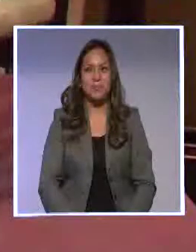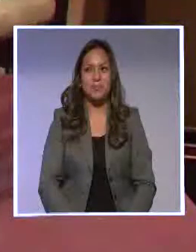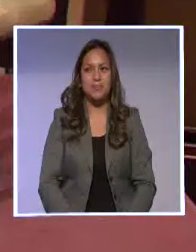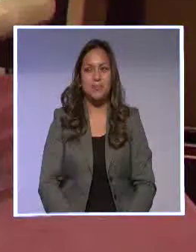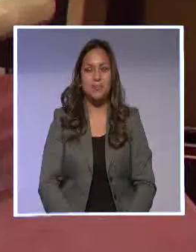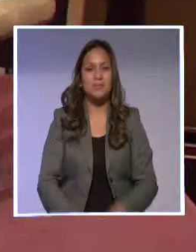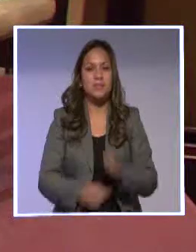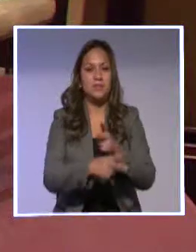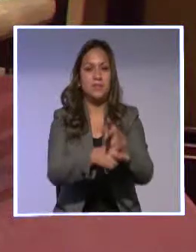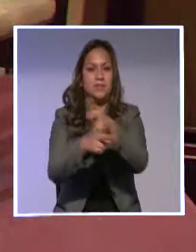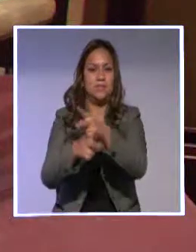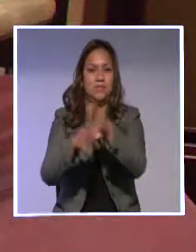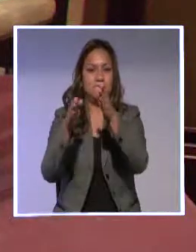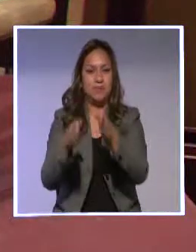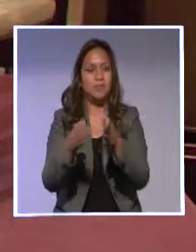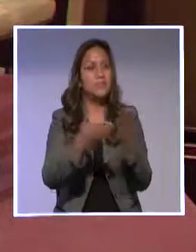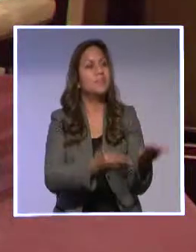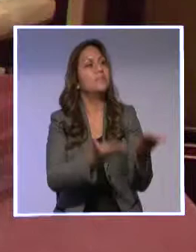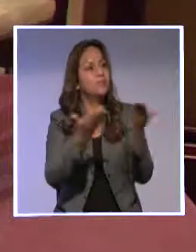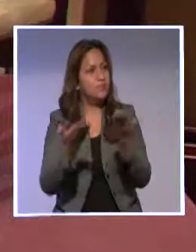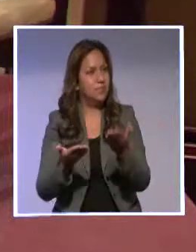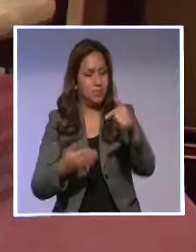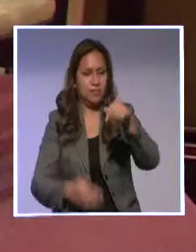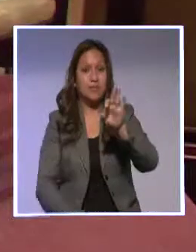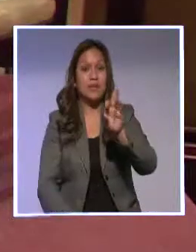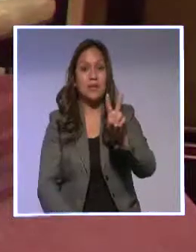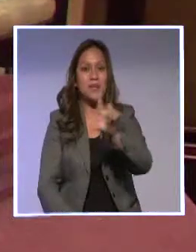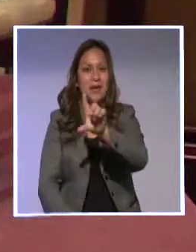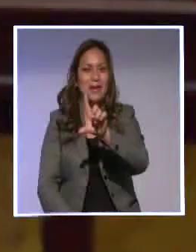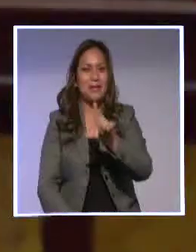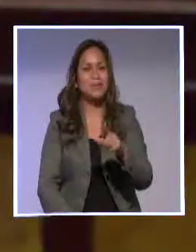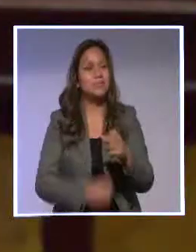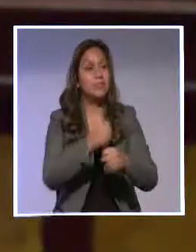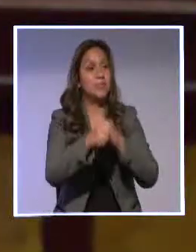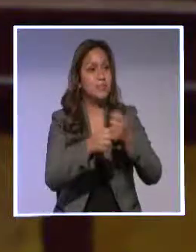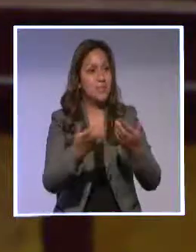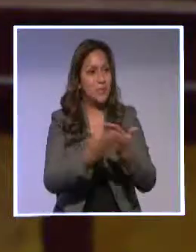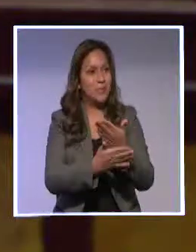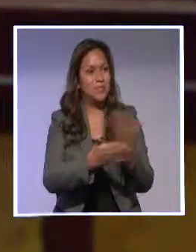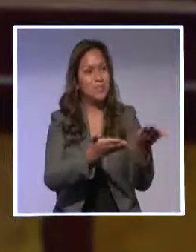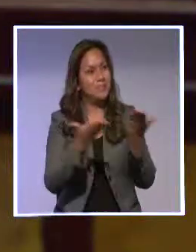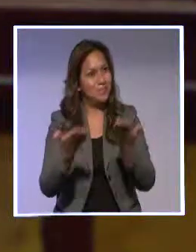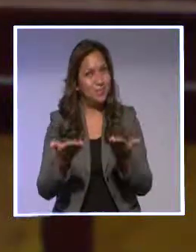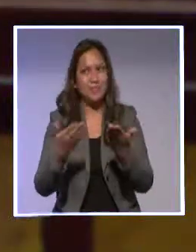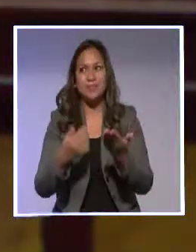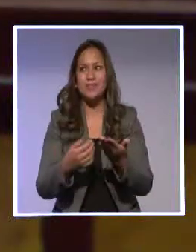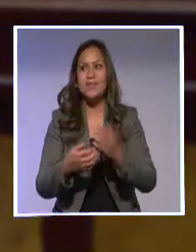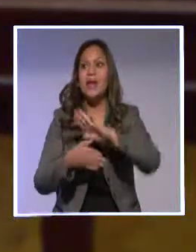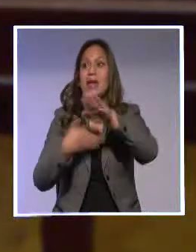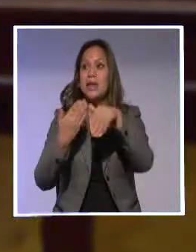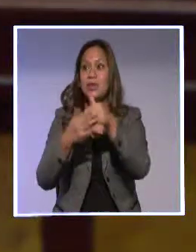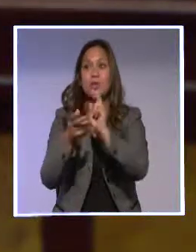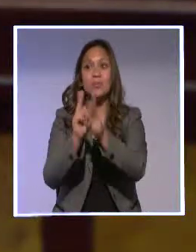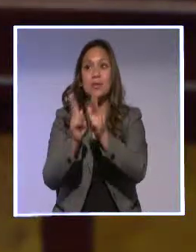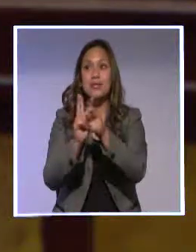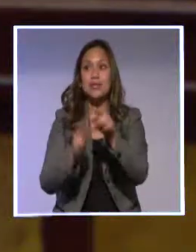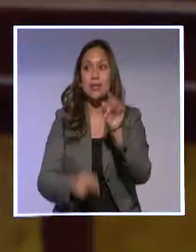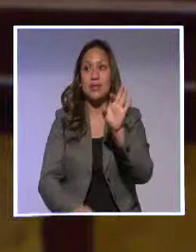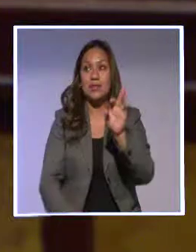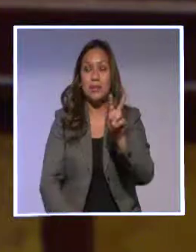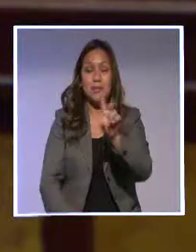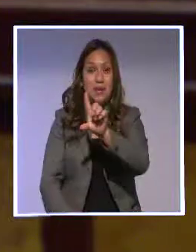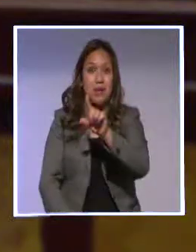concejal bienvenido a tve le noticias qué gusto y buen inicio de año y amable muchas gracias a todos los vecinos que nos siguen a través de la televisión